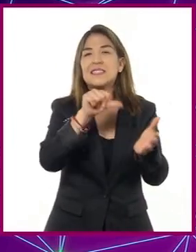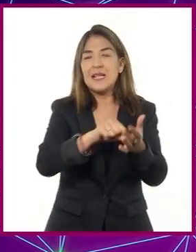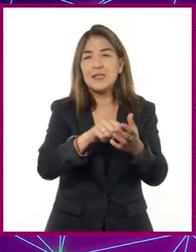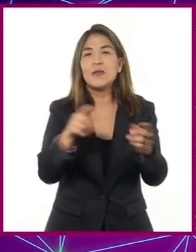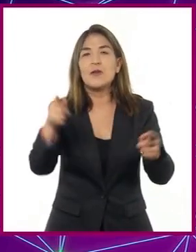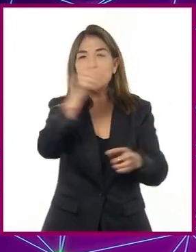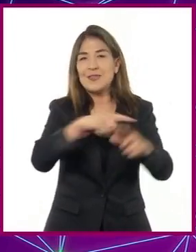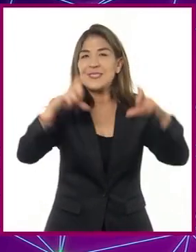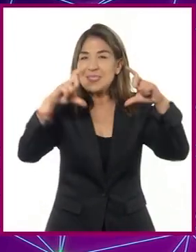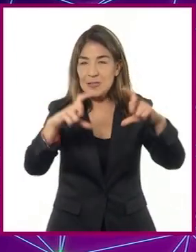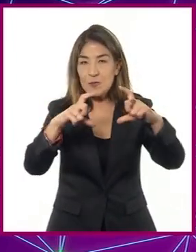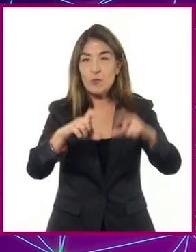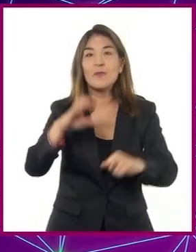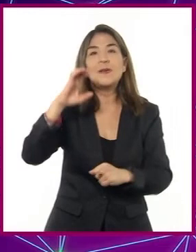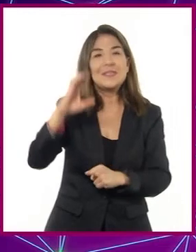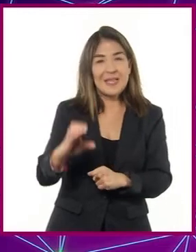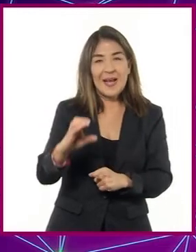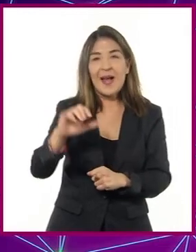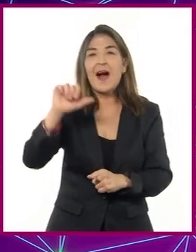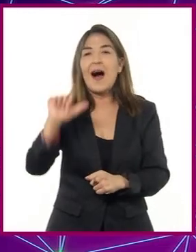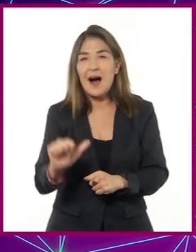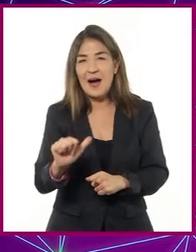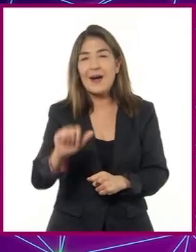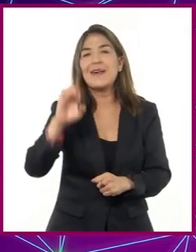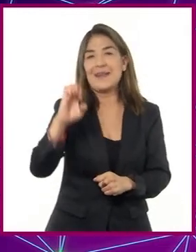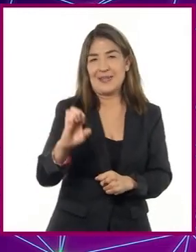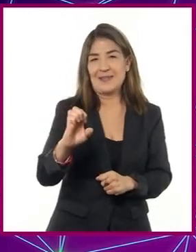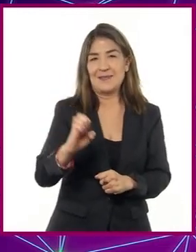círculo CAE.